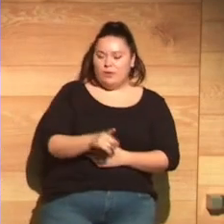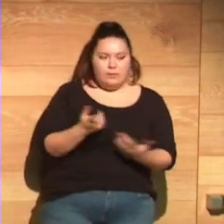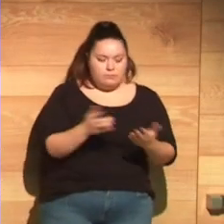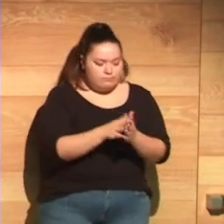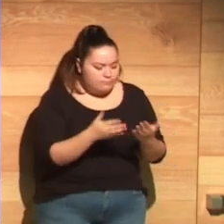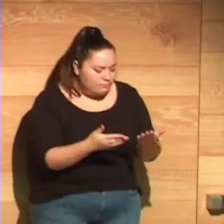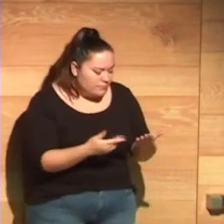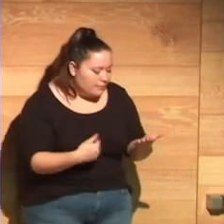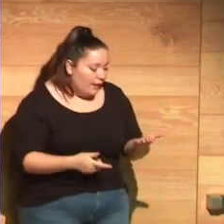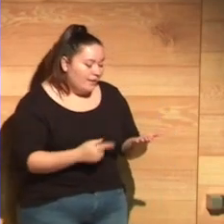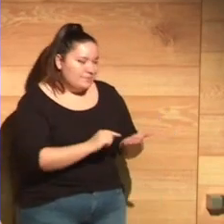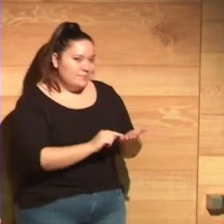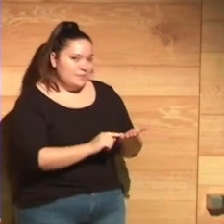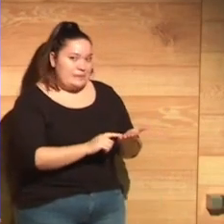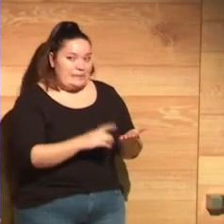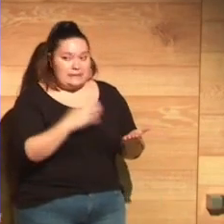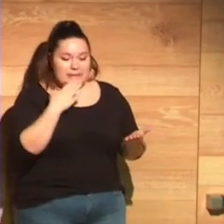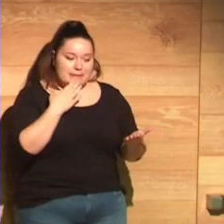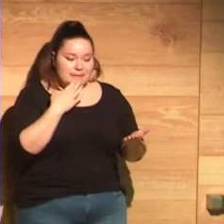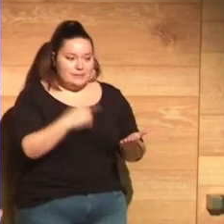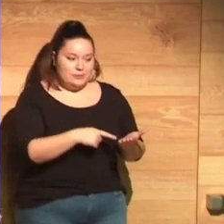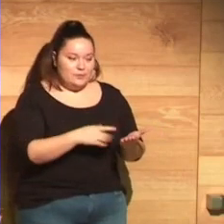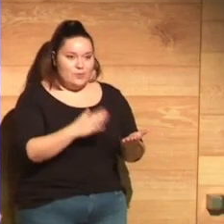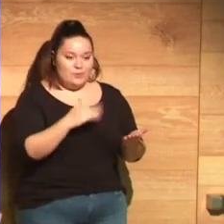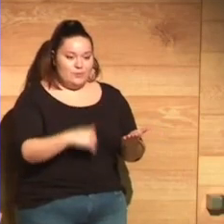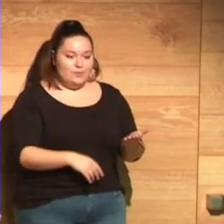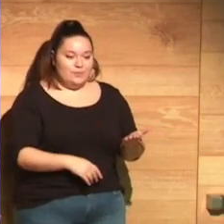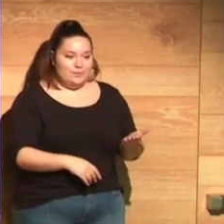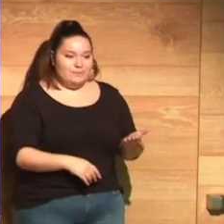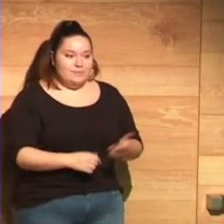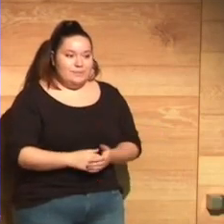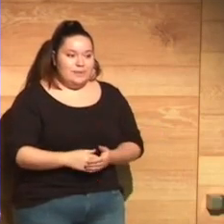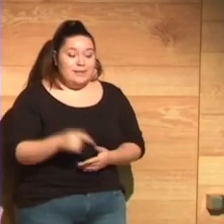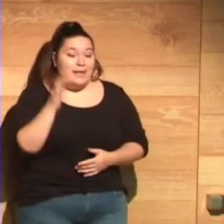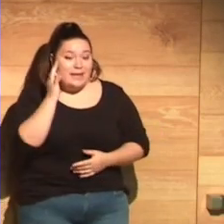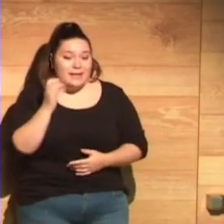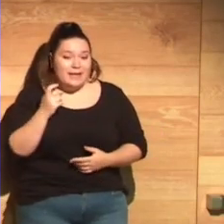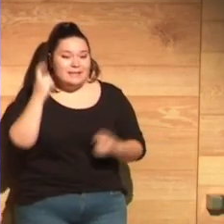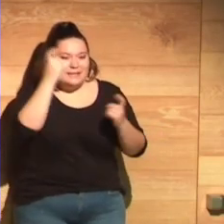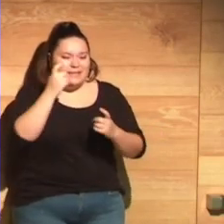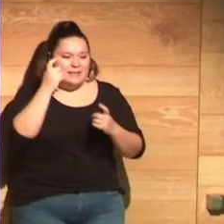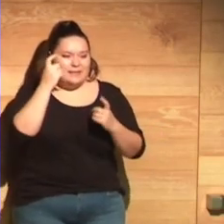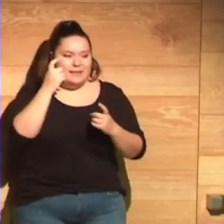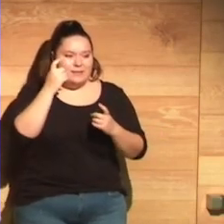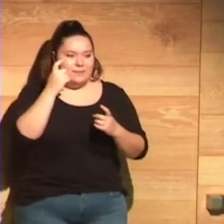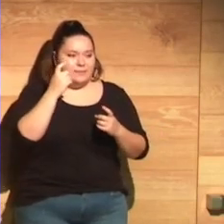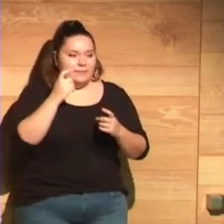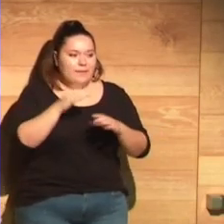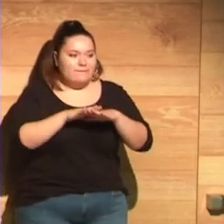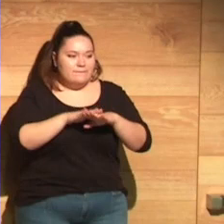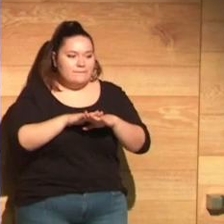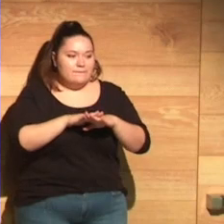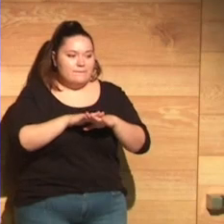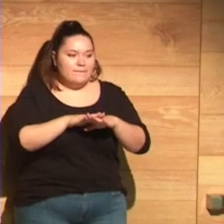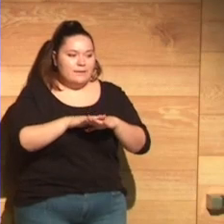ella. Fíjate, bueno, mira, esto no lo traía apuntado. Ni yo. Pero también ella le intentaron enemistar varias veces